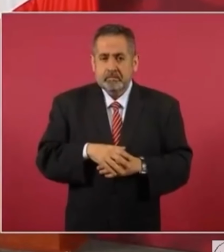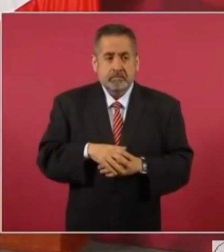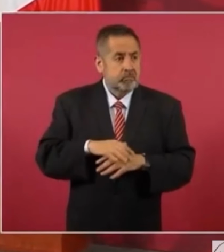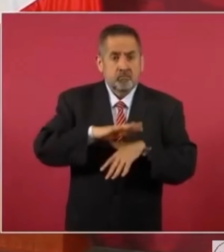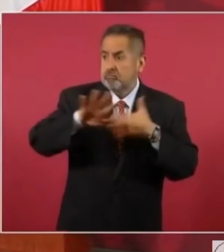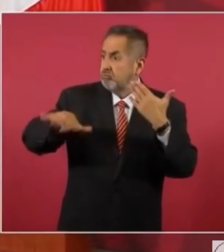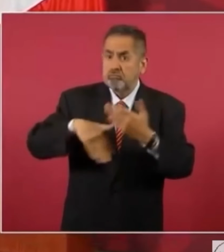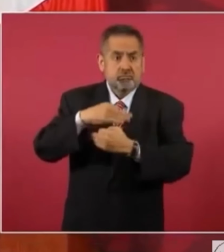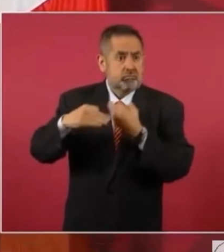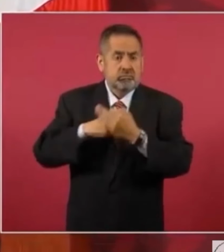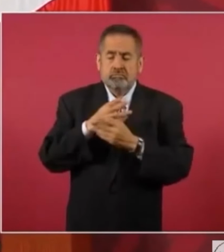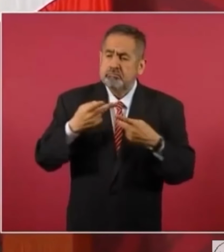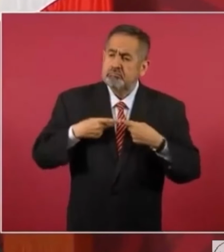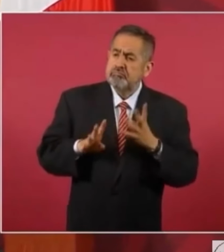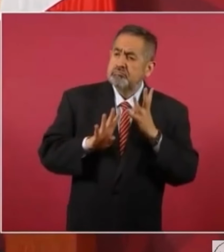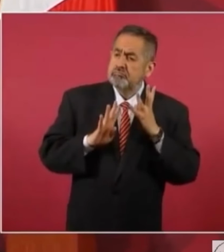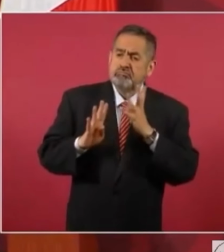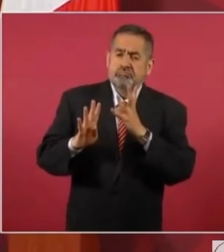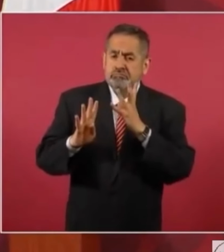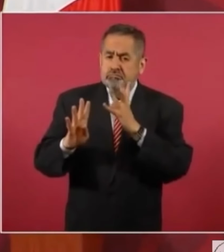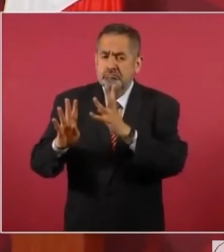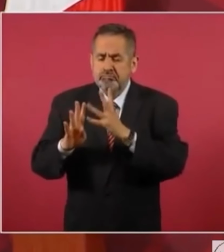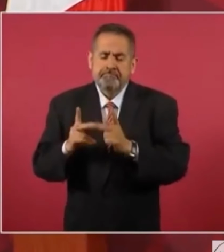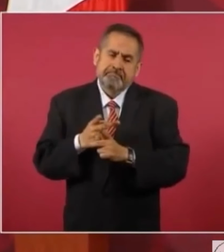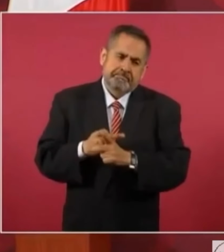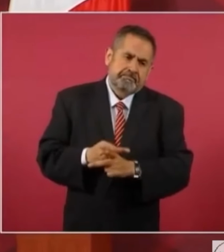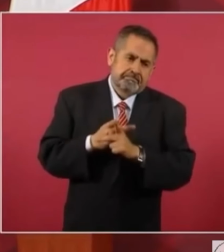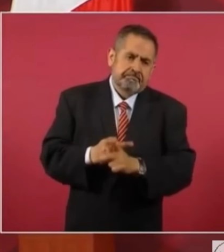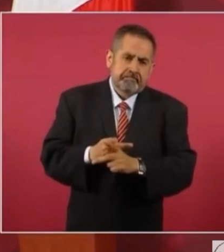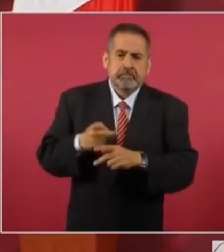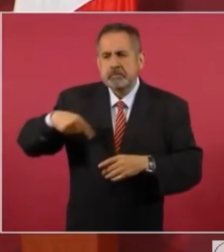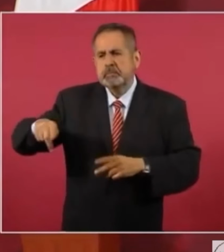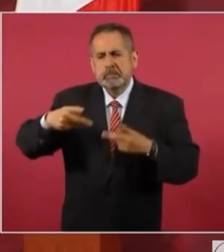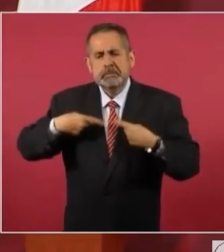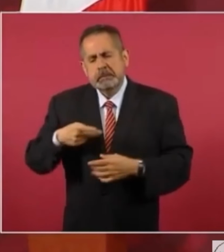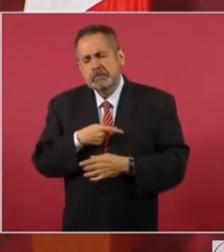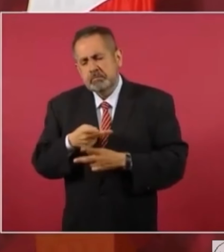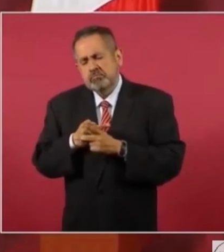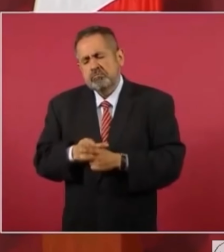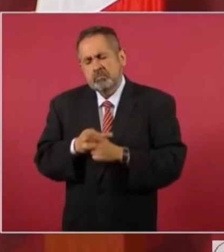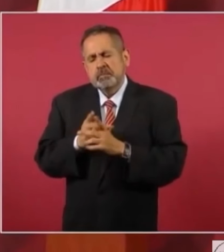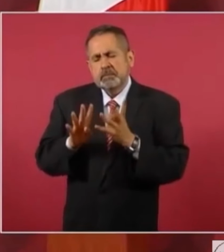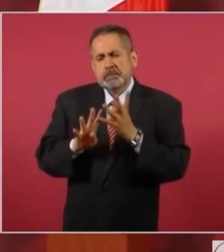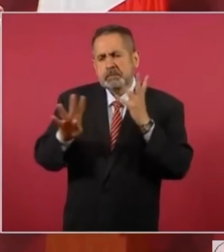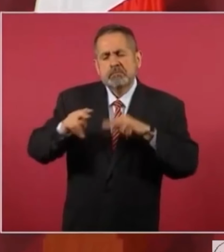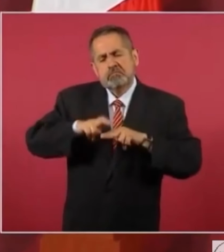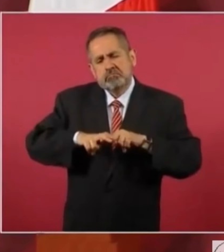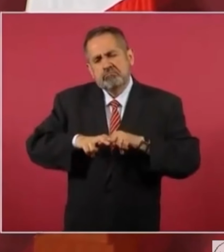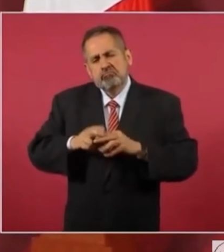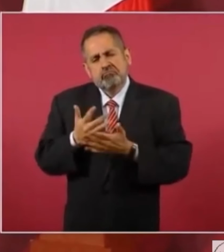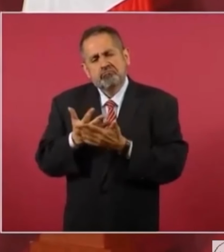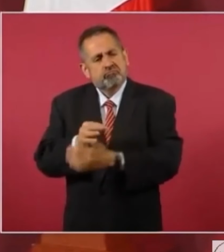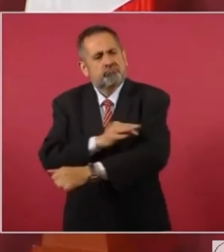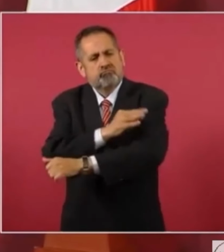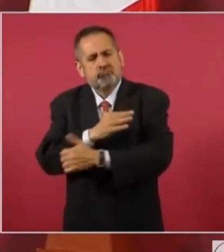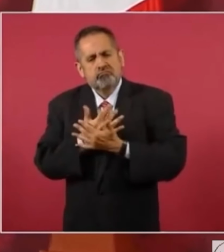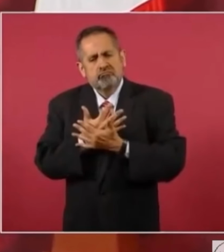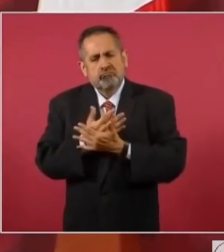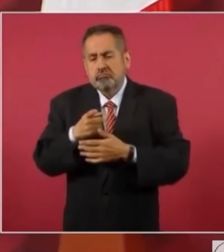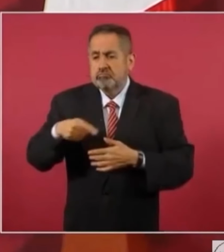todos, con la paciencia que tienen los pobres, ¿no? Que solo